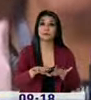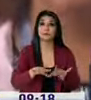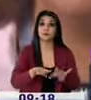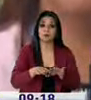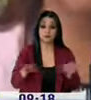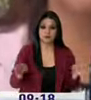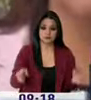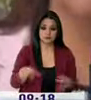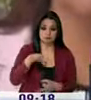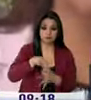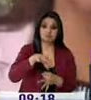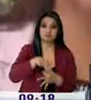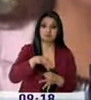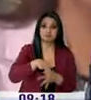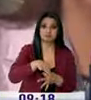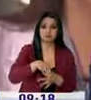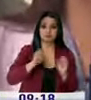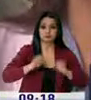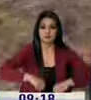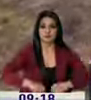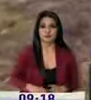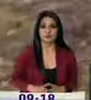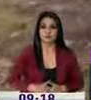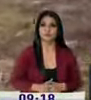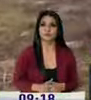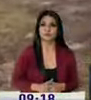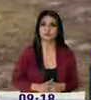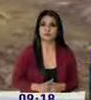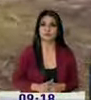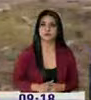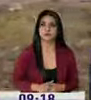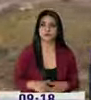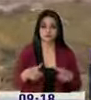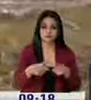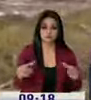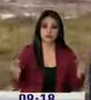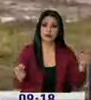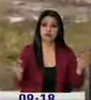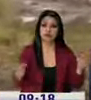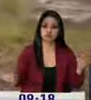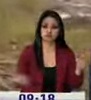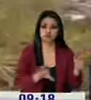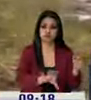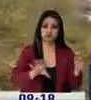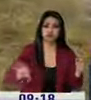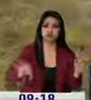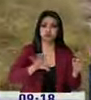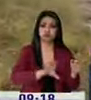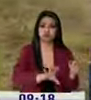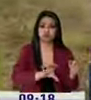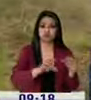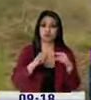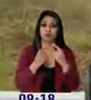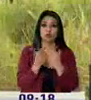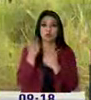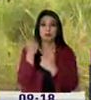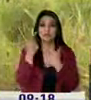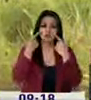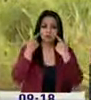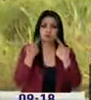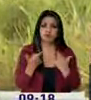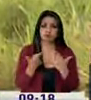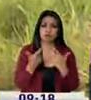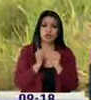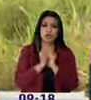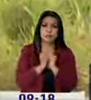279 urnas para lo que será el depósito del voto. El transporte particular llegó bajo seguridad brindada por efectivos militares que